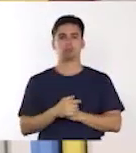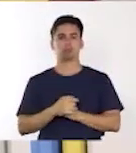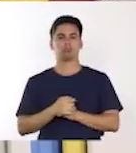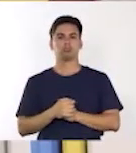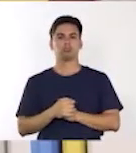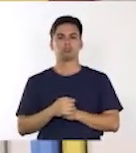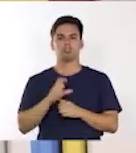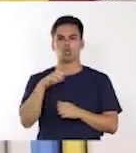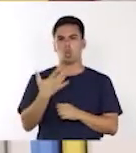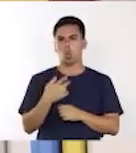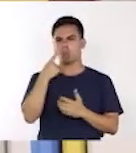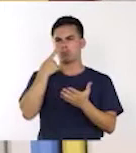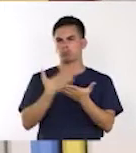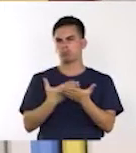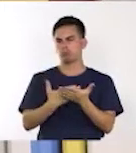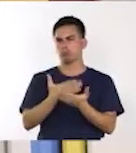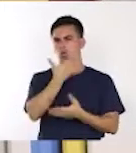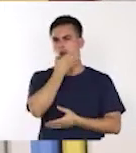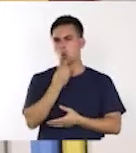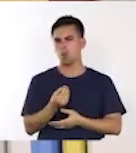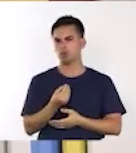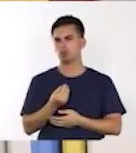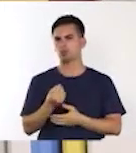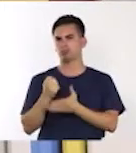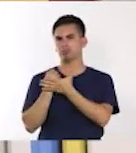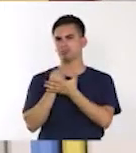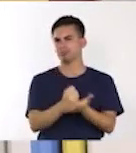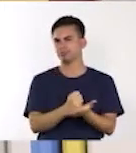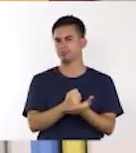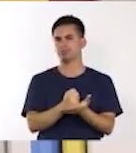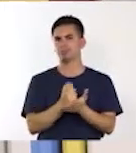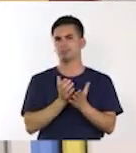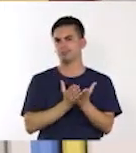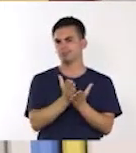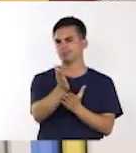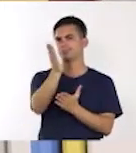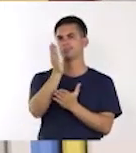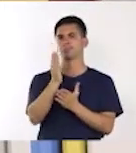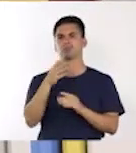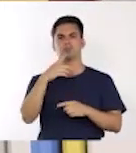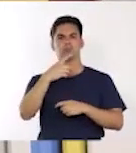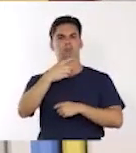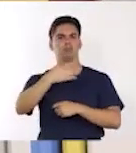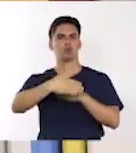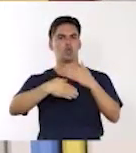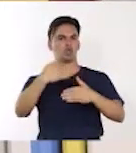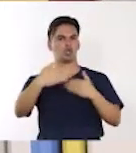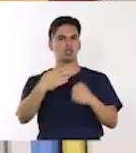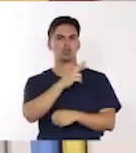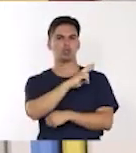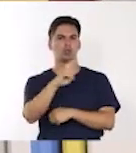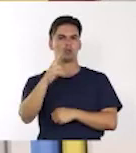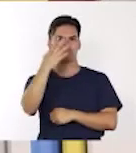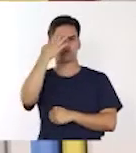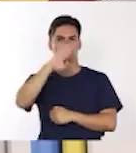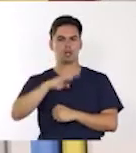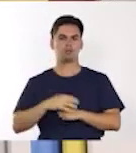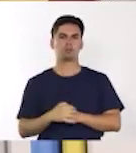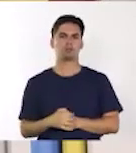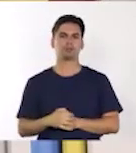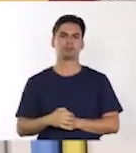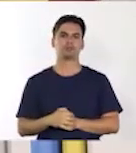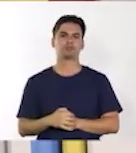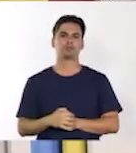en el impulso de nuestro proceso revolucionario, como continuidad del proceso que